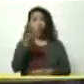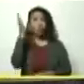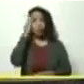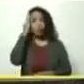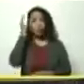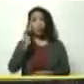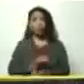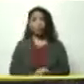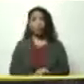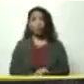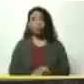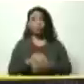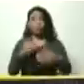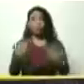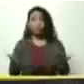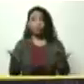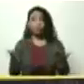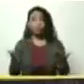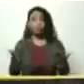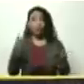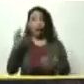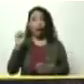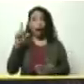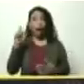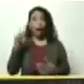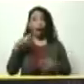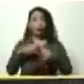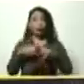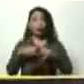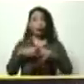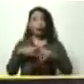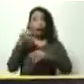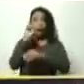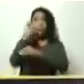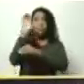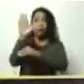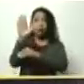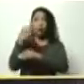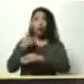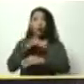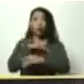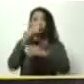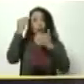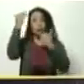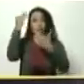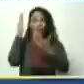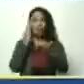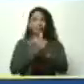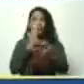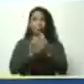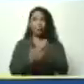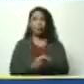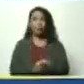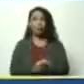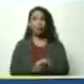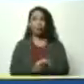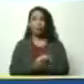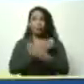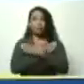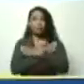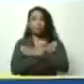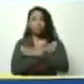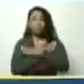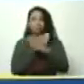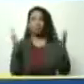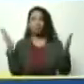así que a Alex Sat le enviamos nuestro saludo siempre de solidaridad